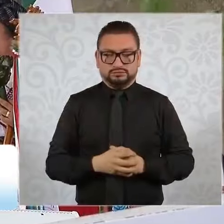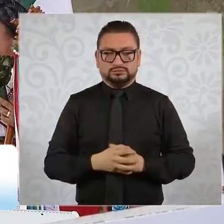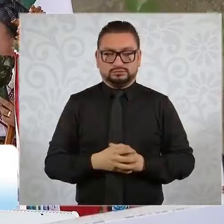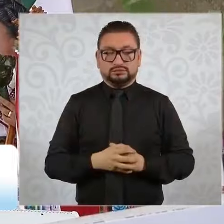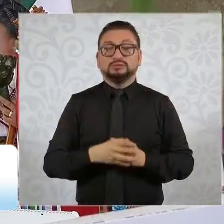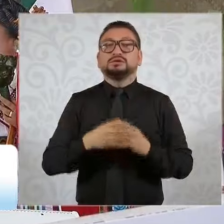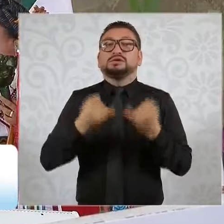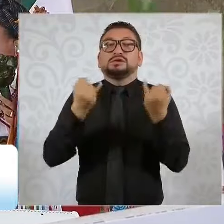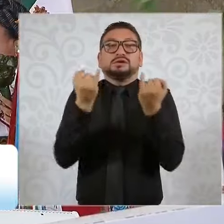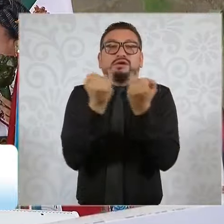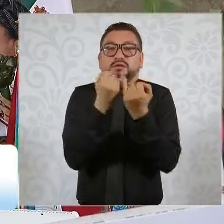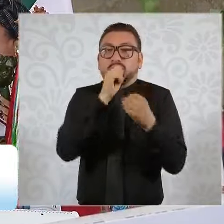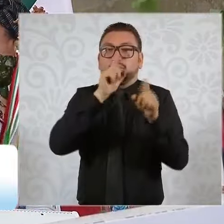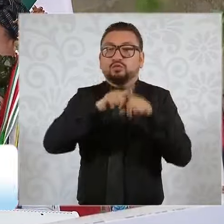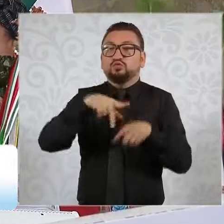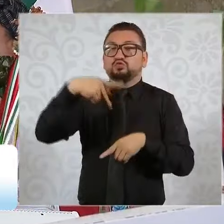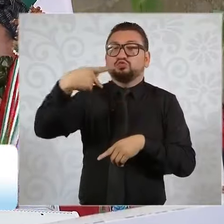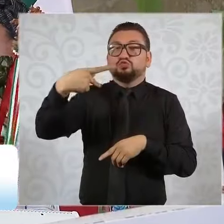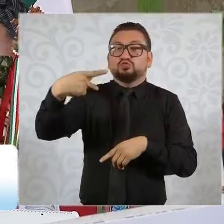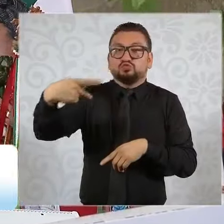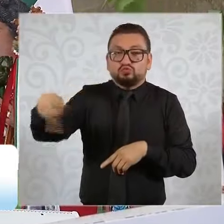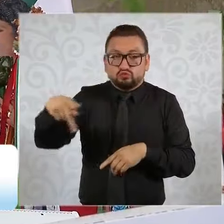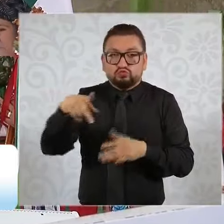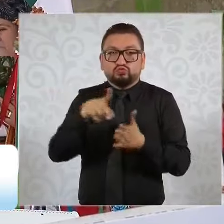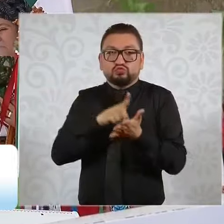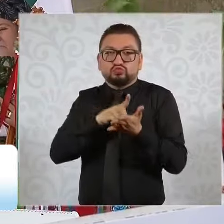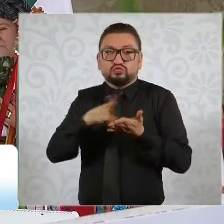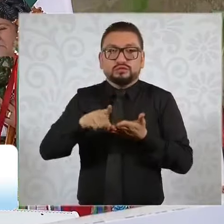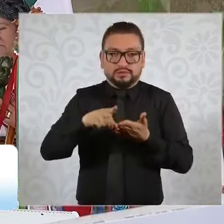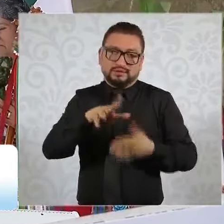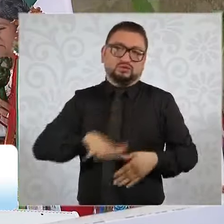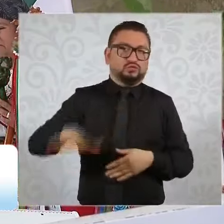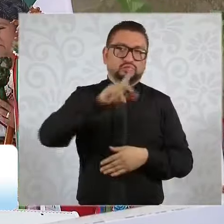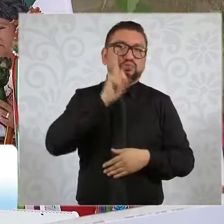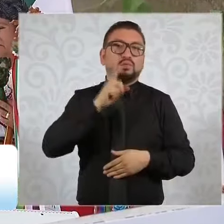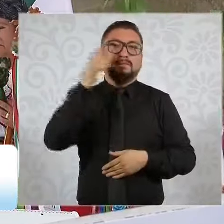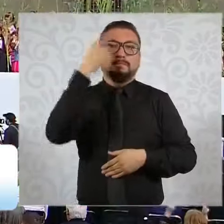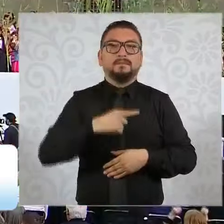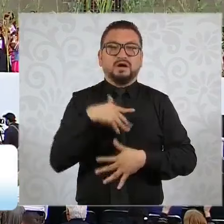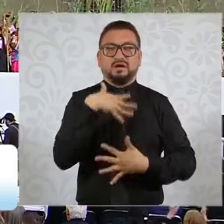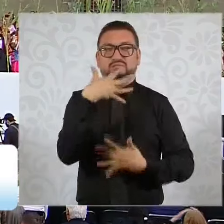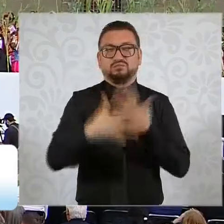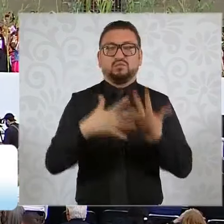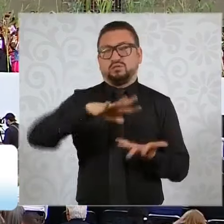el derecho a una vida libre de todas las violencias.